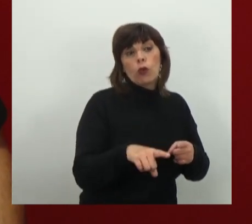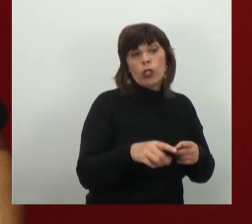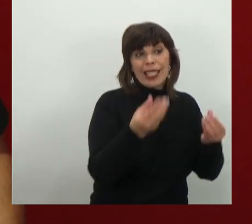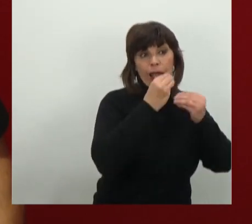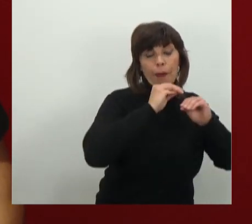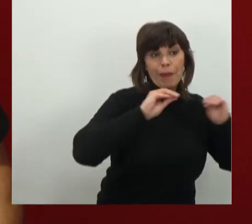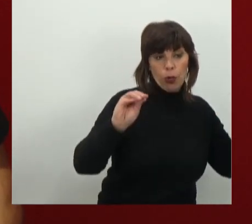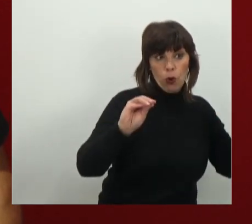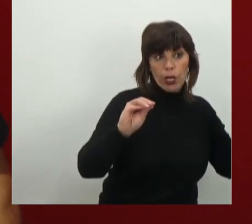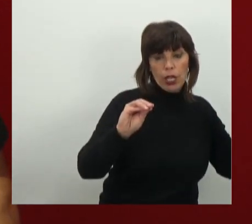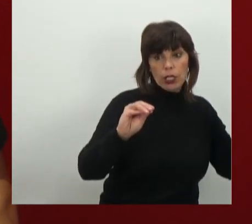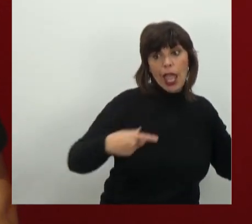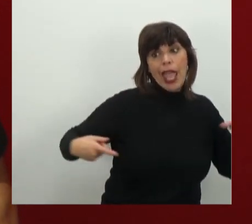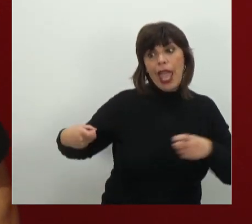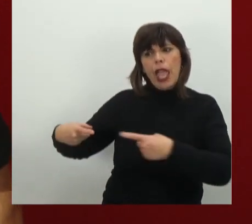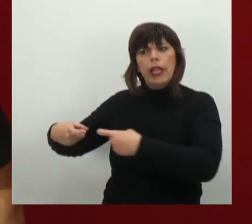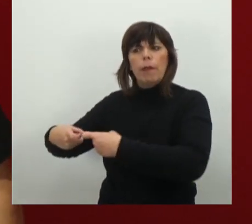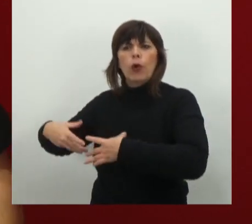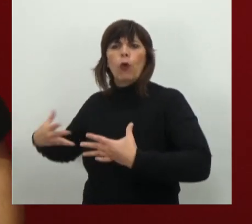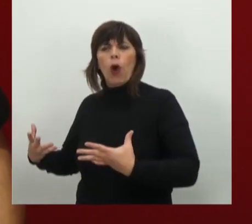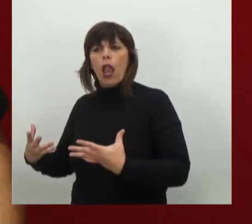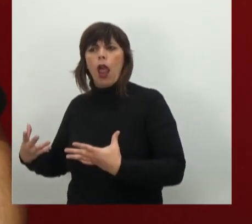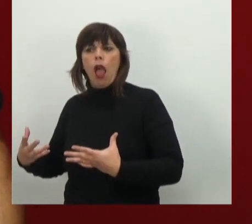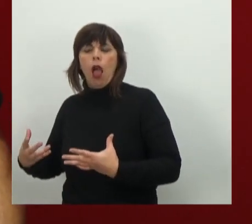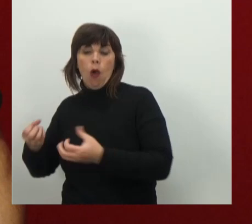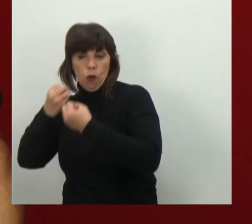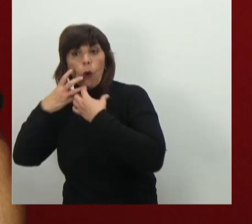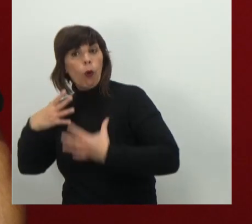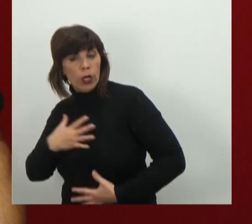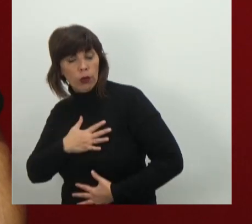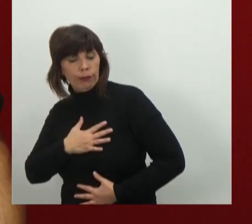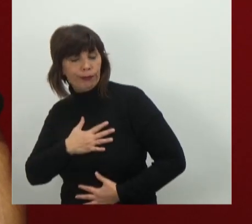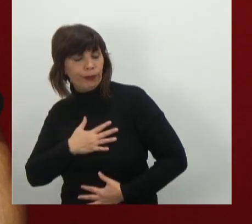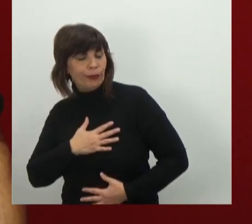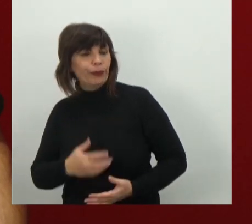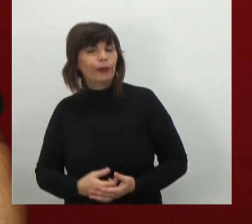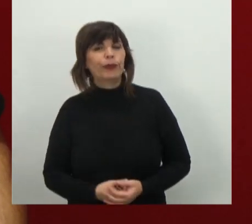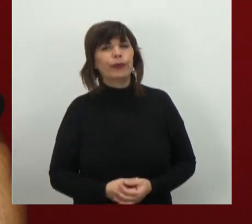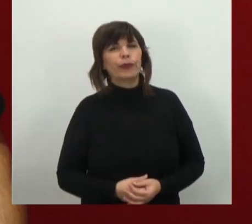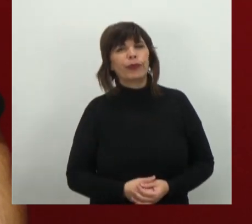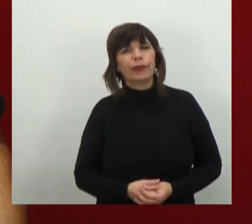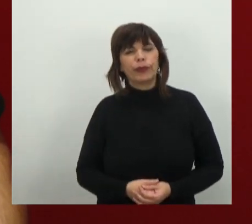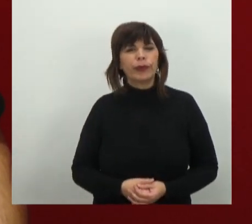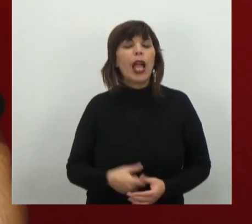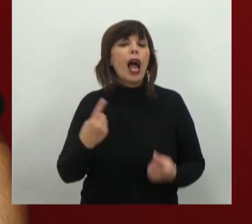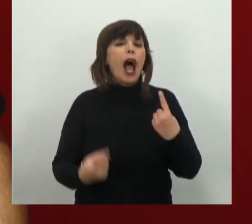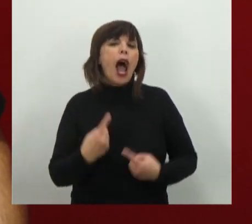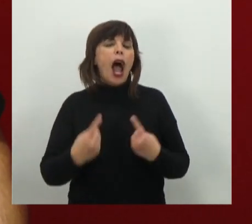Las cosas buenas algunas veces te distraen de las cosas